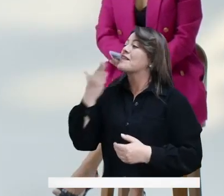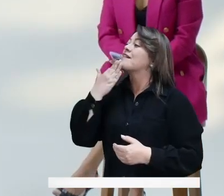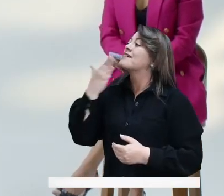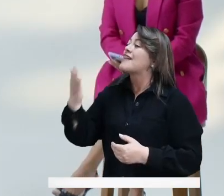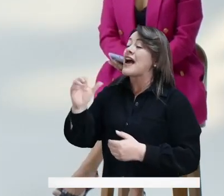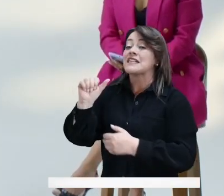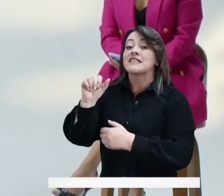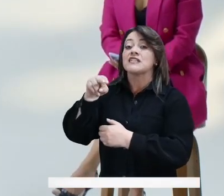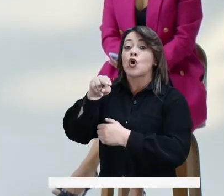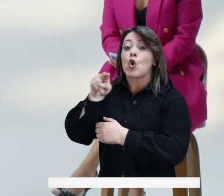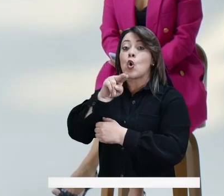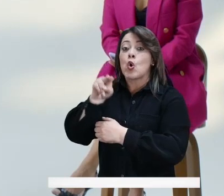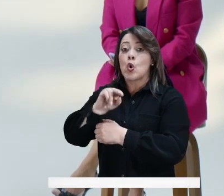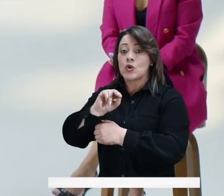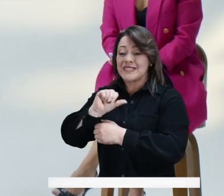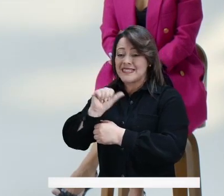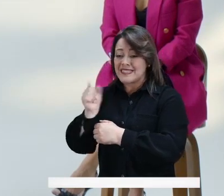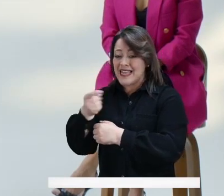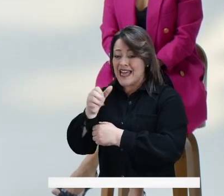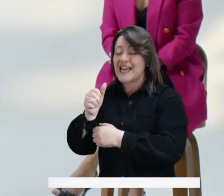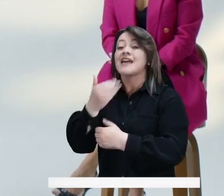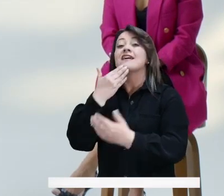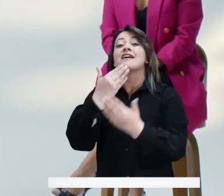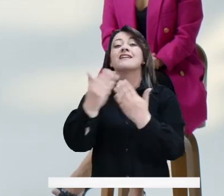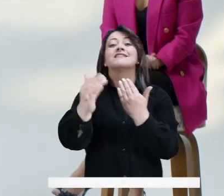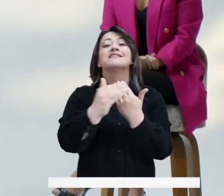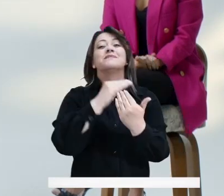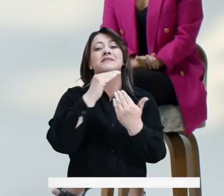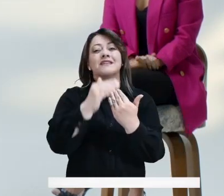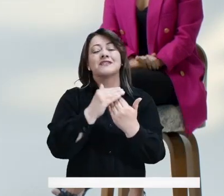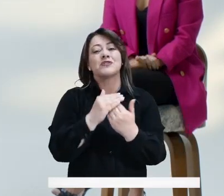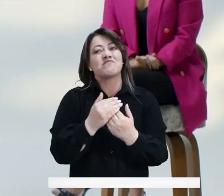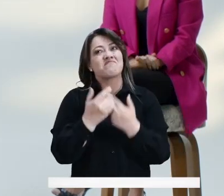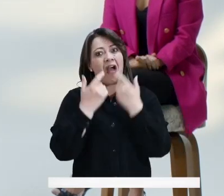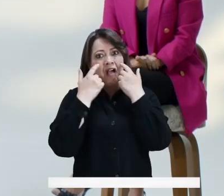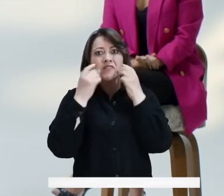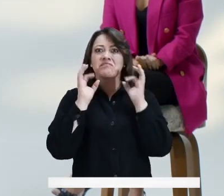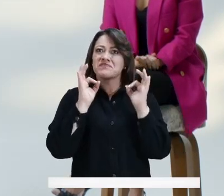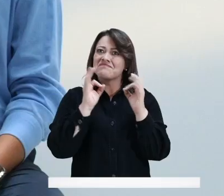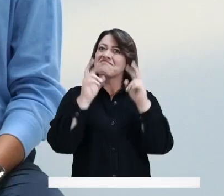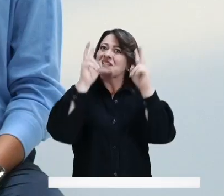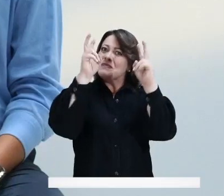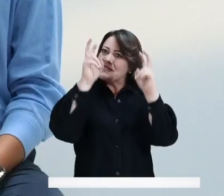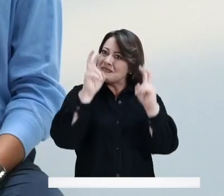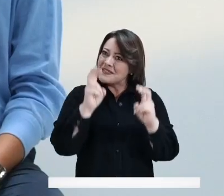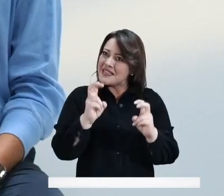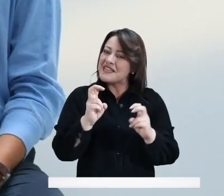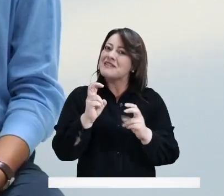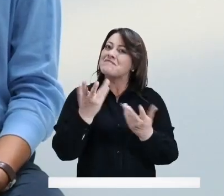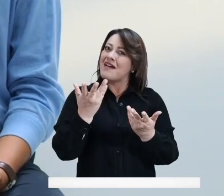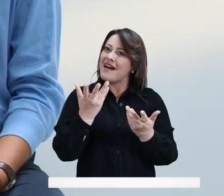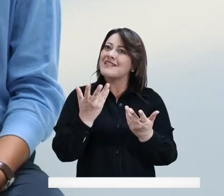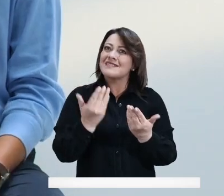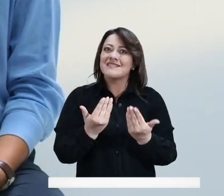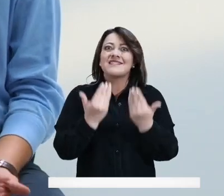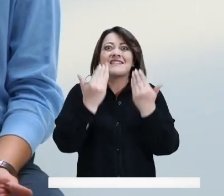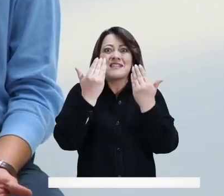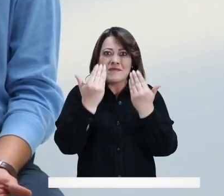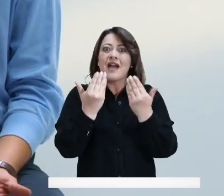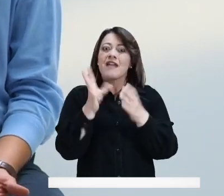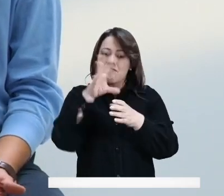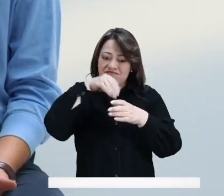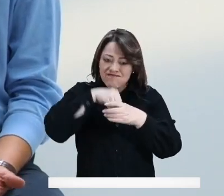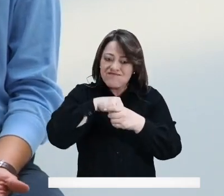Andrés Osaga, muchísimas gracias por habernos acompañado. A ustedes por la invitación, muy chévere el rato, poder hablar de estos temas que también hacen parte de la